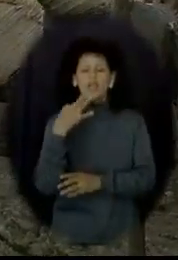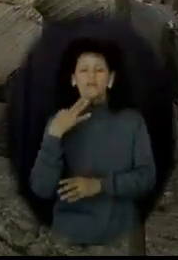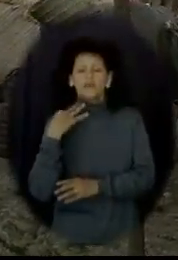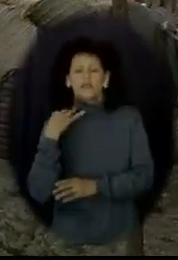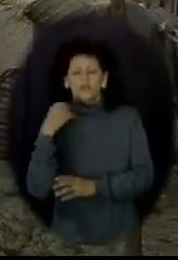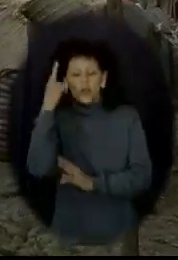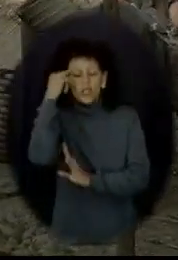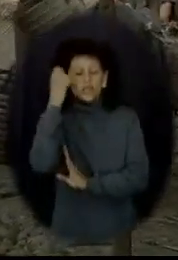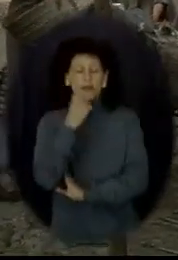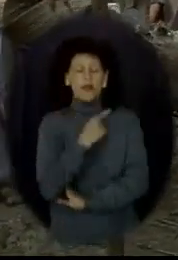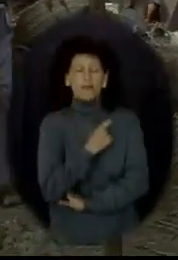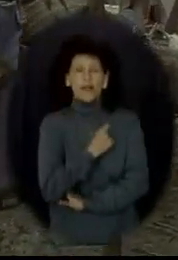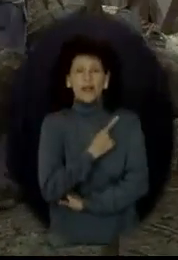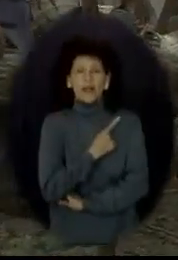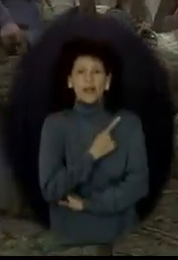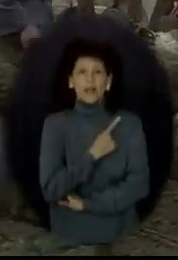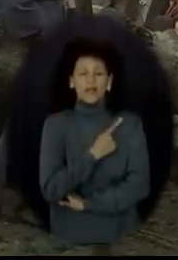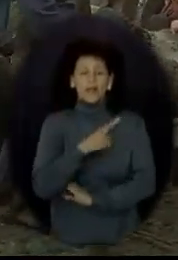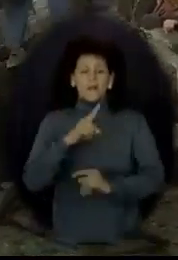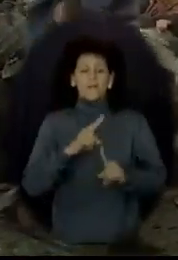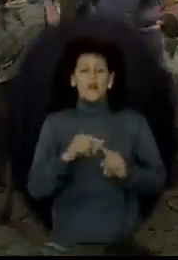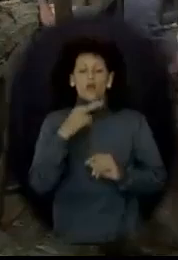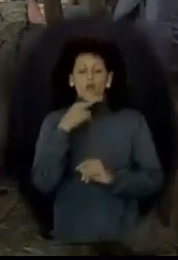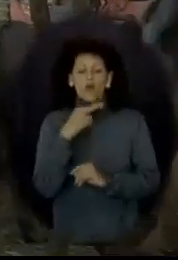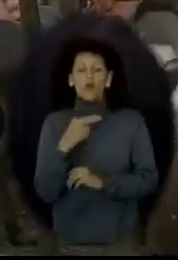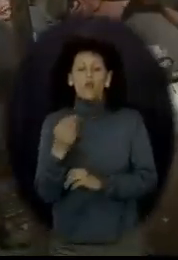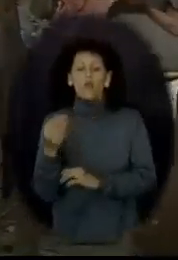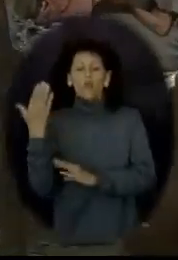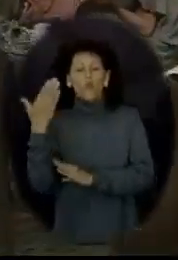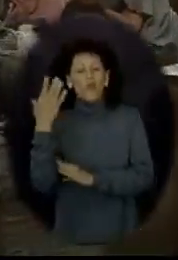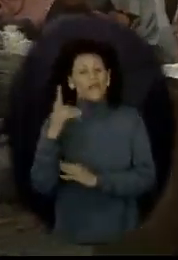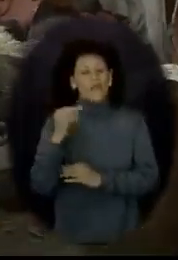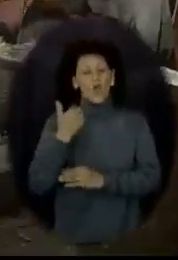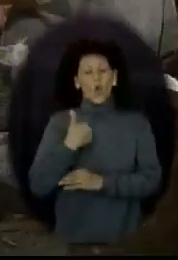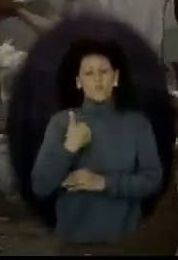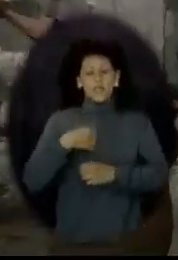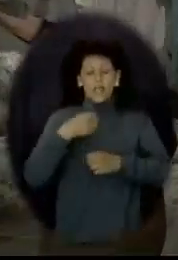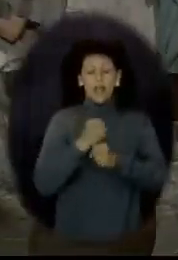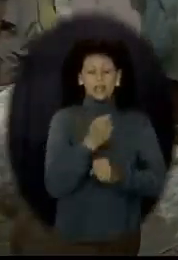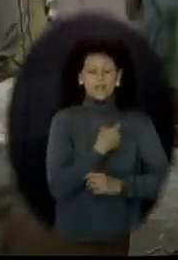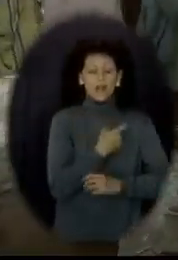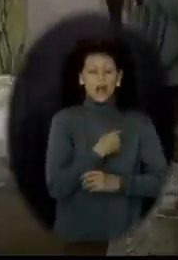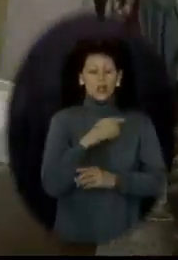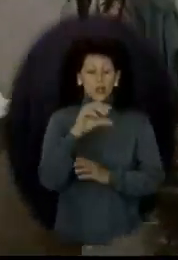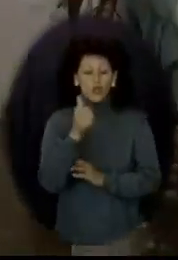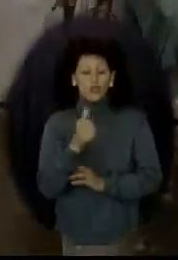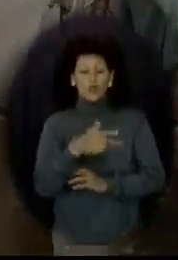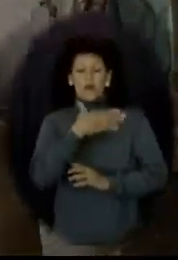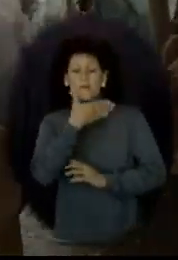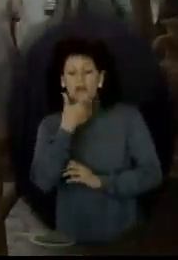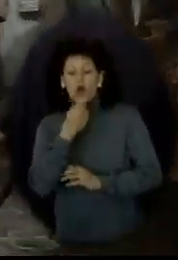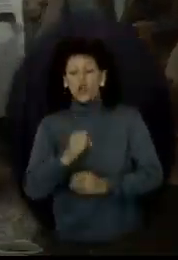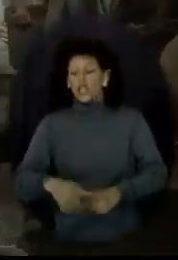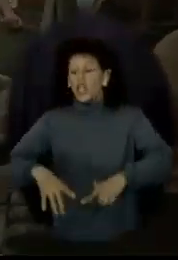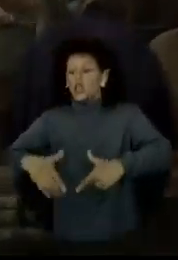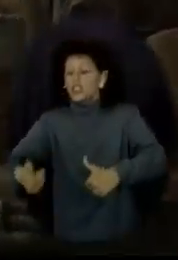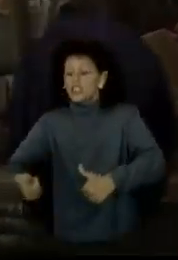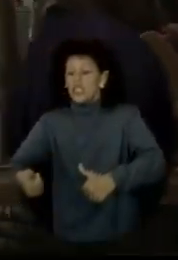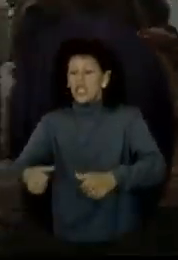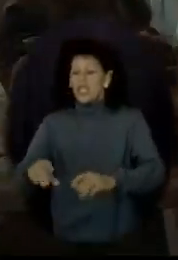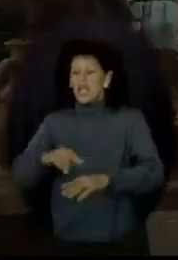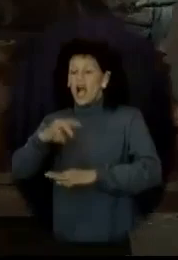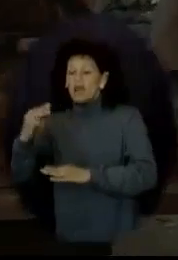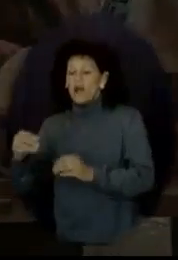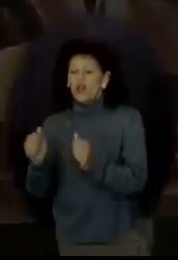siempre habrá invitaciones al pecado. Pero hay del hombre que haga pecar a los demás. Mejor le sería que le echaran al mar con